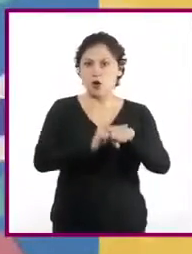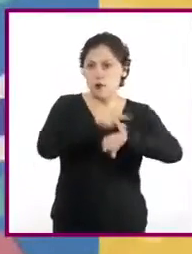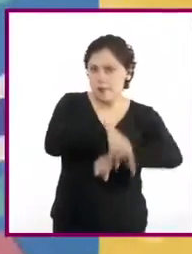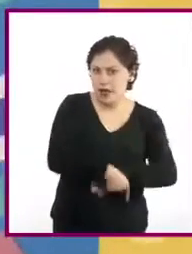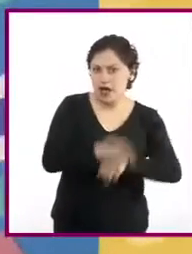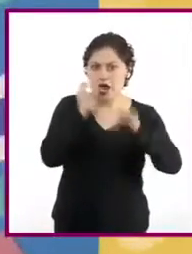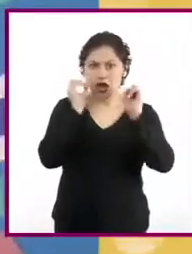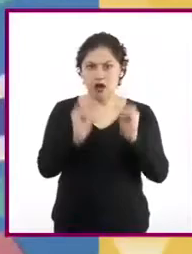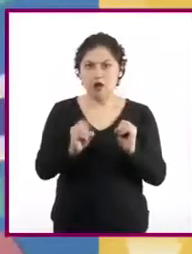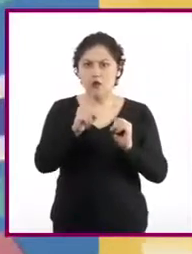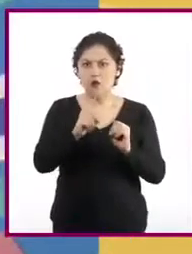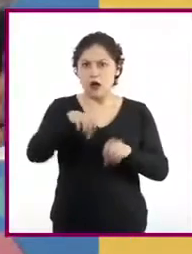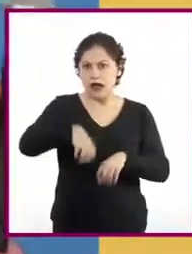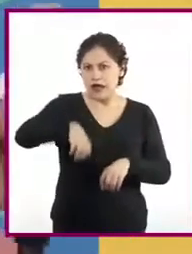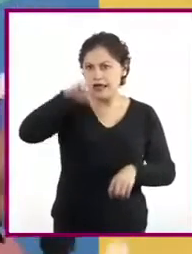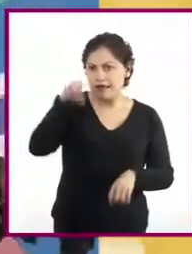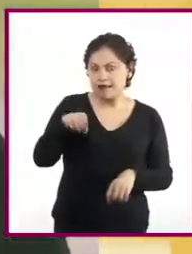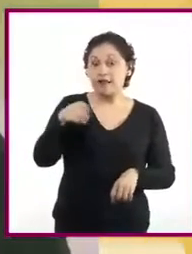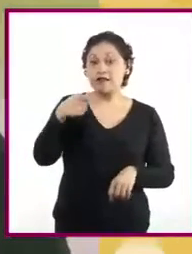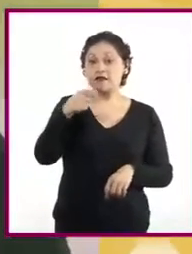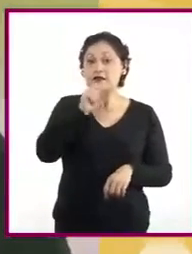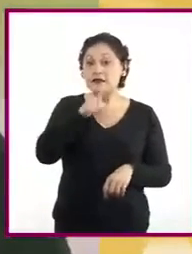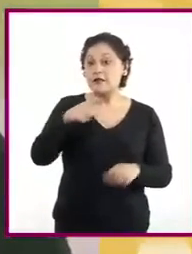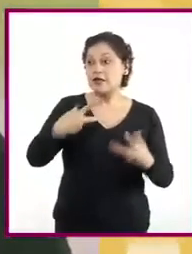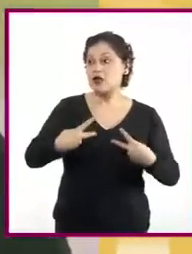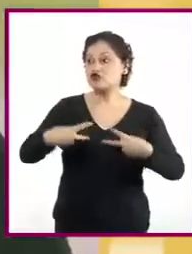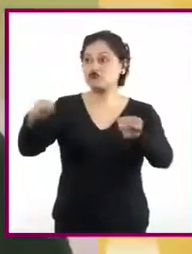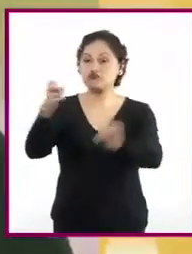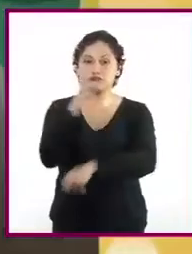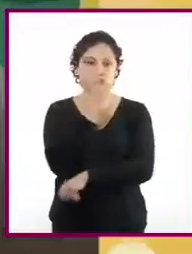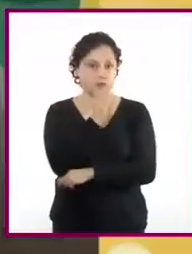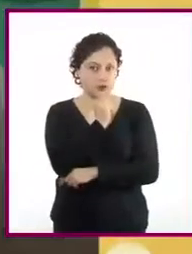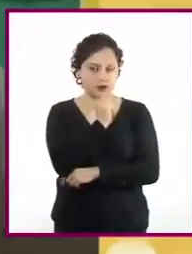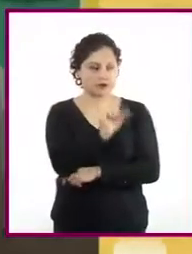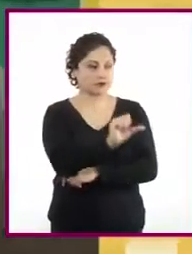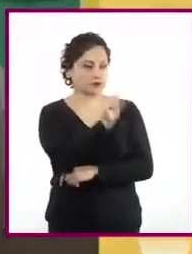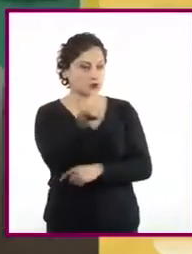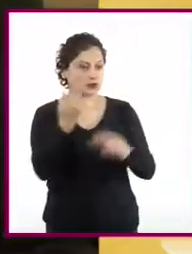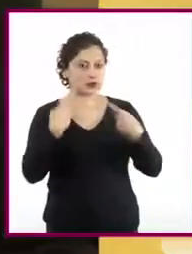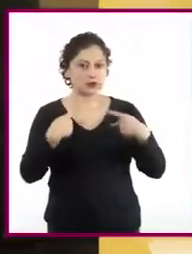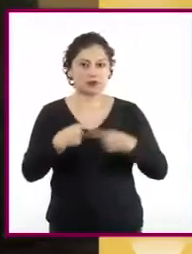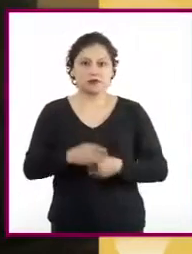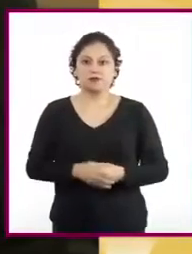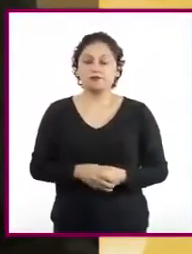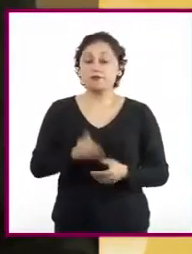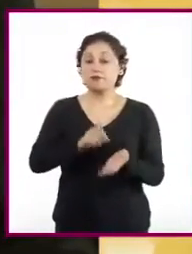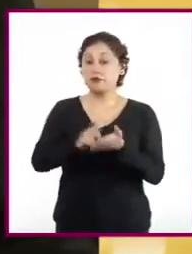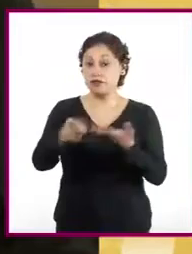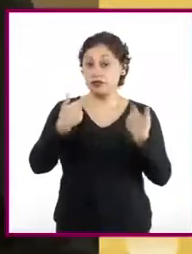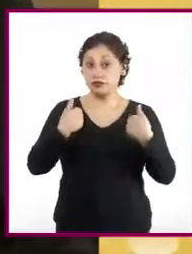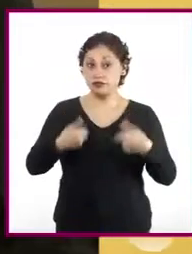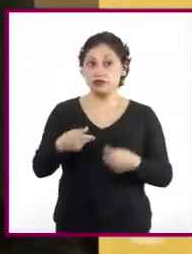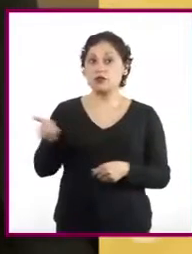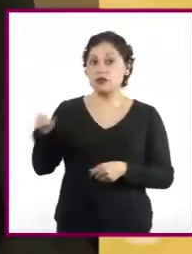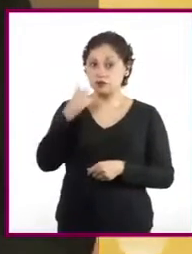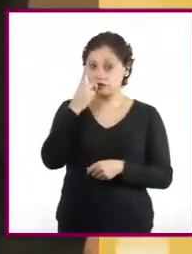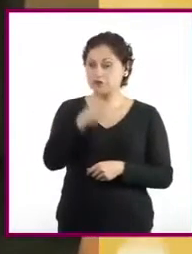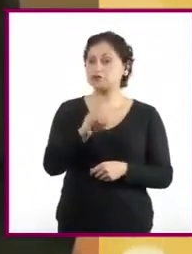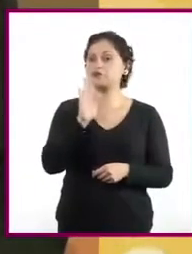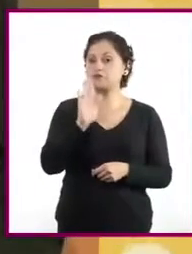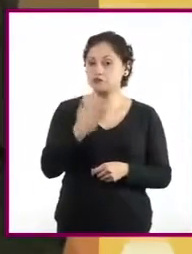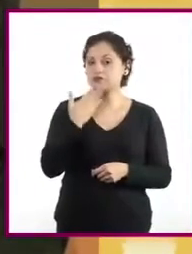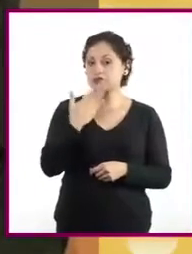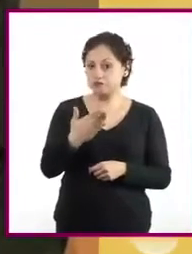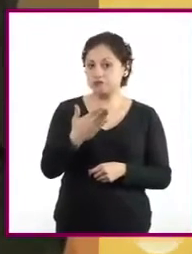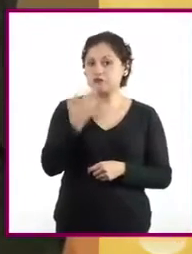Nadie nos los puede quitar. Muy bien. ¿Alguien más que me quiera dar su opinión? Los derechos humanos, como dijo bien mi compañero Frausto,